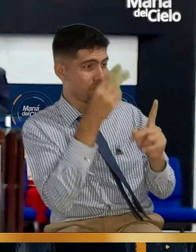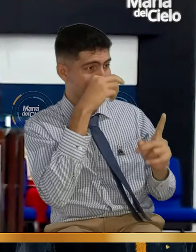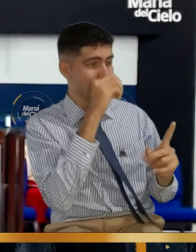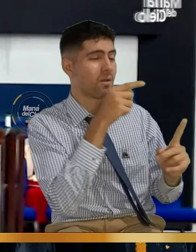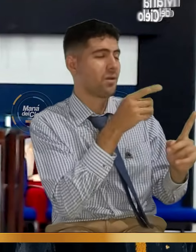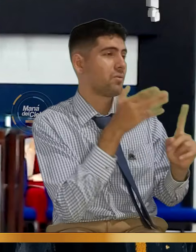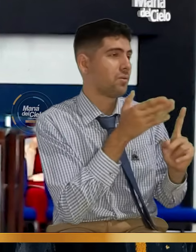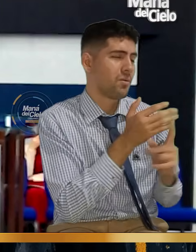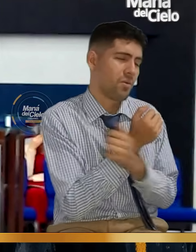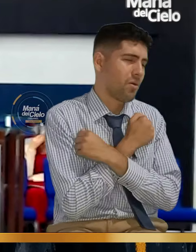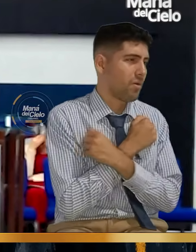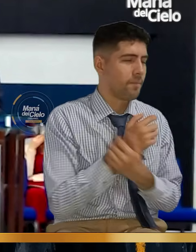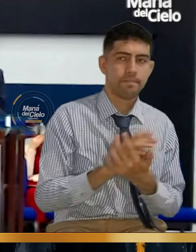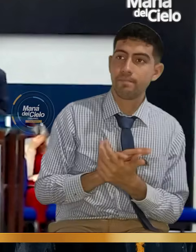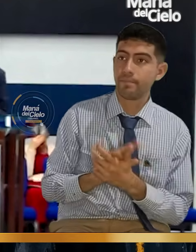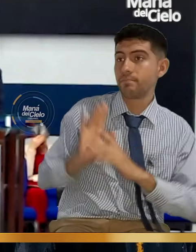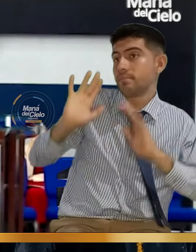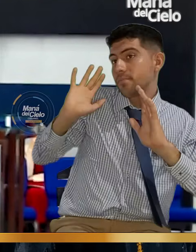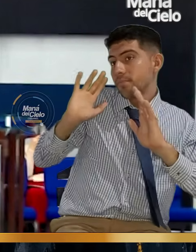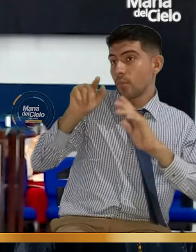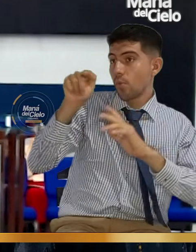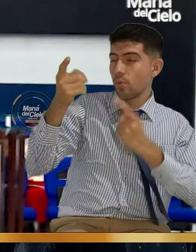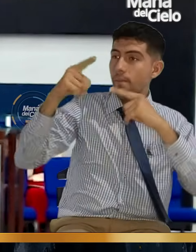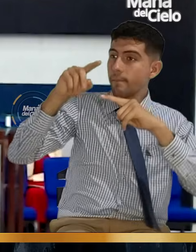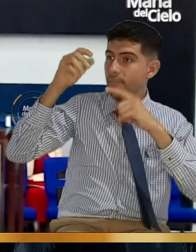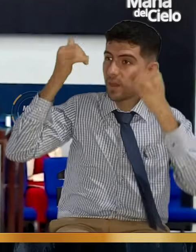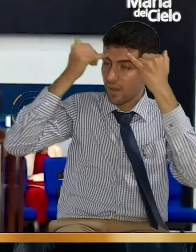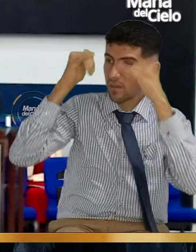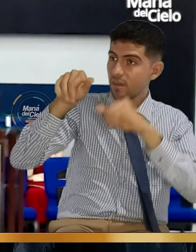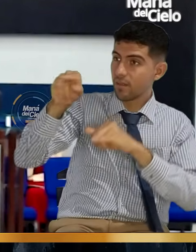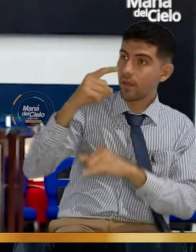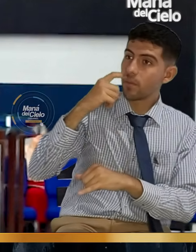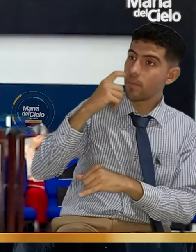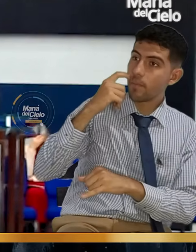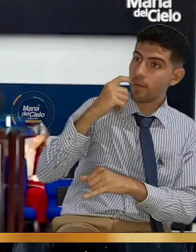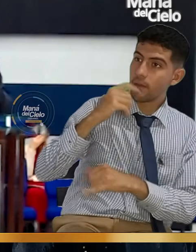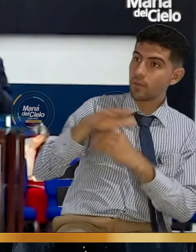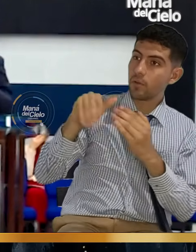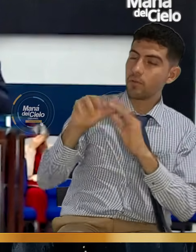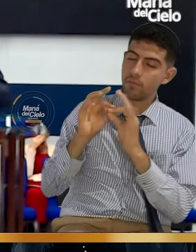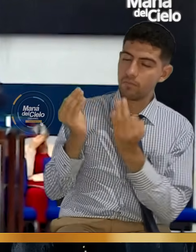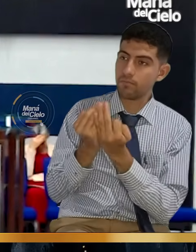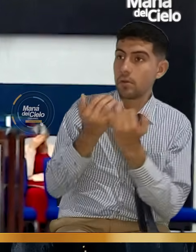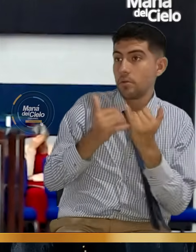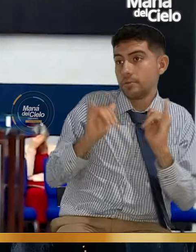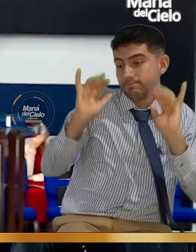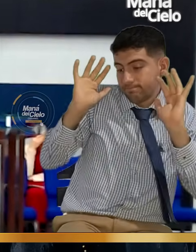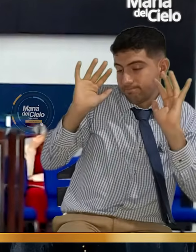Amén. Porque ese tiempo de trampa se acabó. Ese tiempo de andar haciendo cosas se